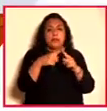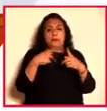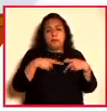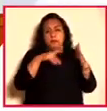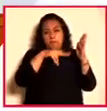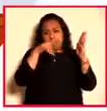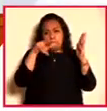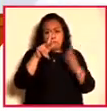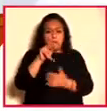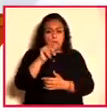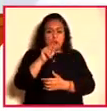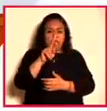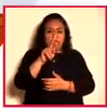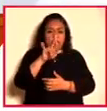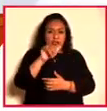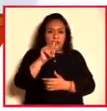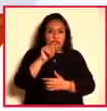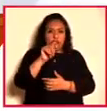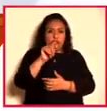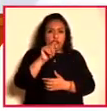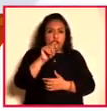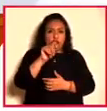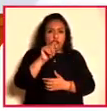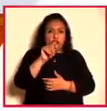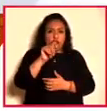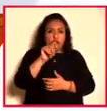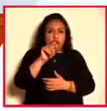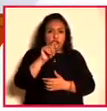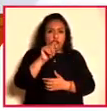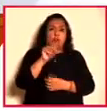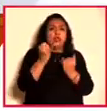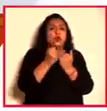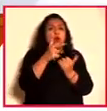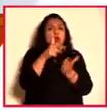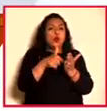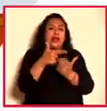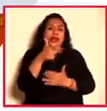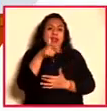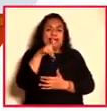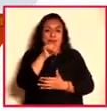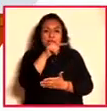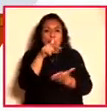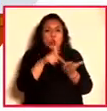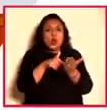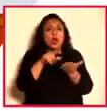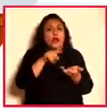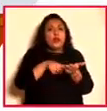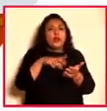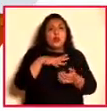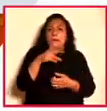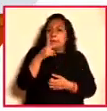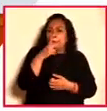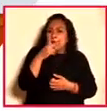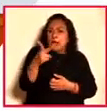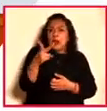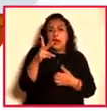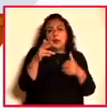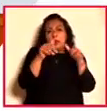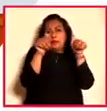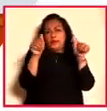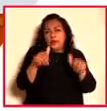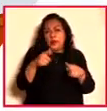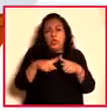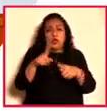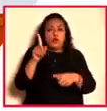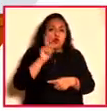Torres. Es por ello que Utópicas es también una galería, un espacio que aloja las palabras y las obras de mujeres